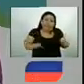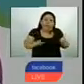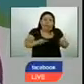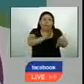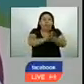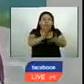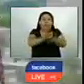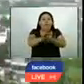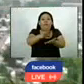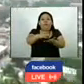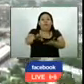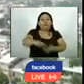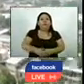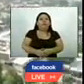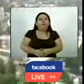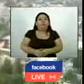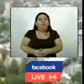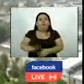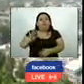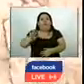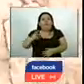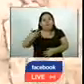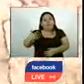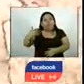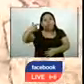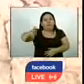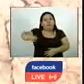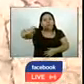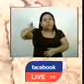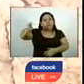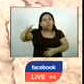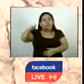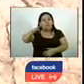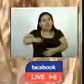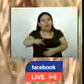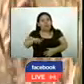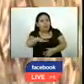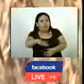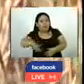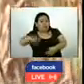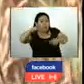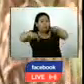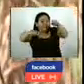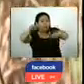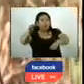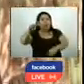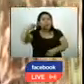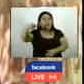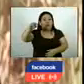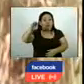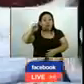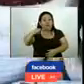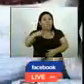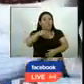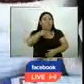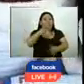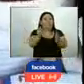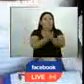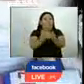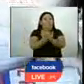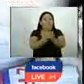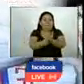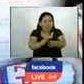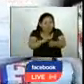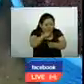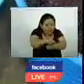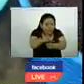comprar frijol en Nicaragua. Entonces, en los próximos meses, el fenómeno del Niño en el territorio salvadoreño continuará afectando la crisis en los granos